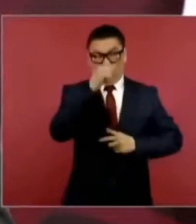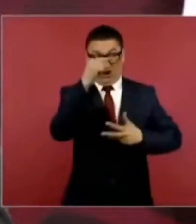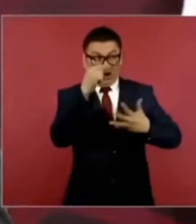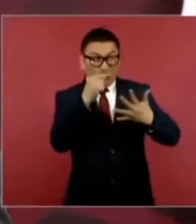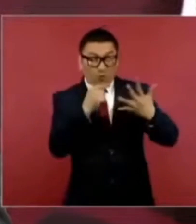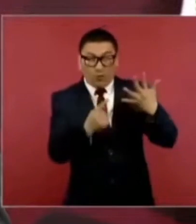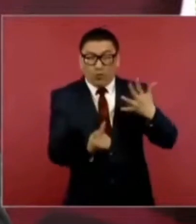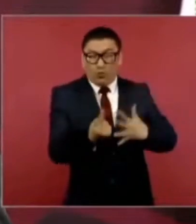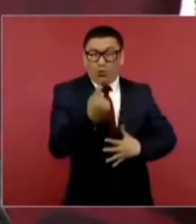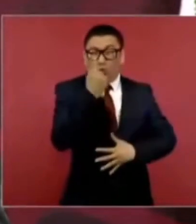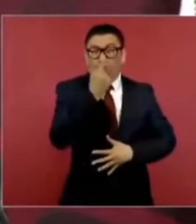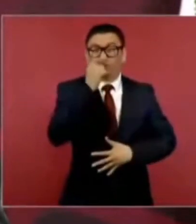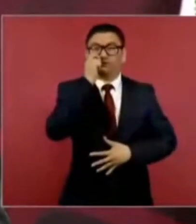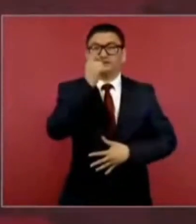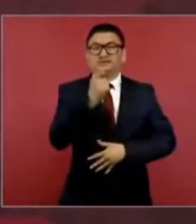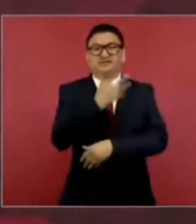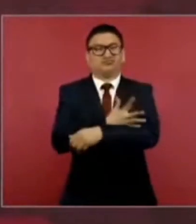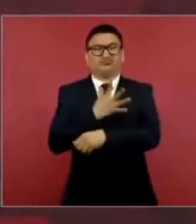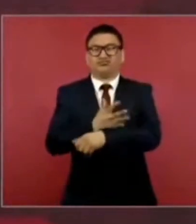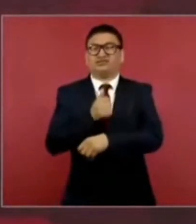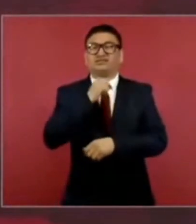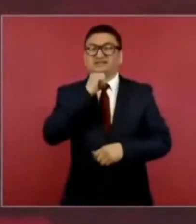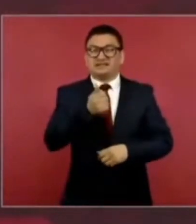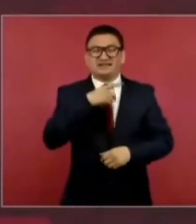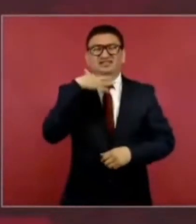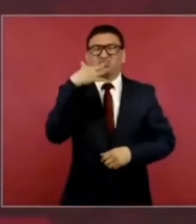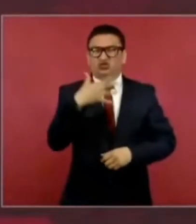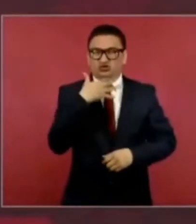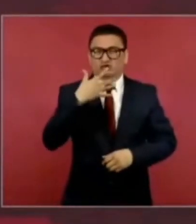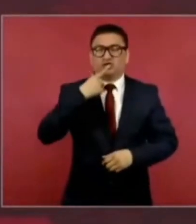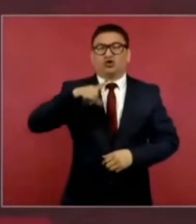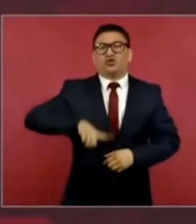nada, que la deshonestidad de los gobernantes.